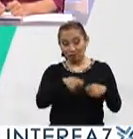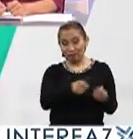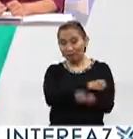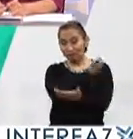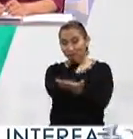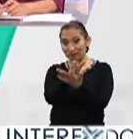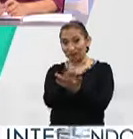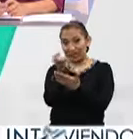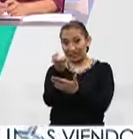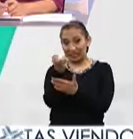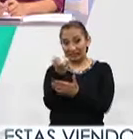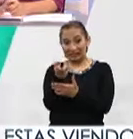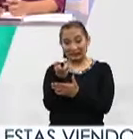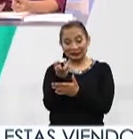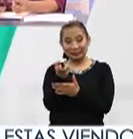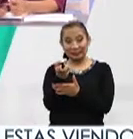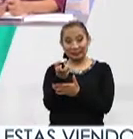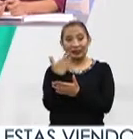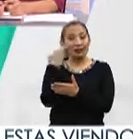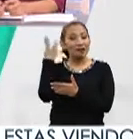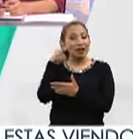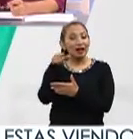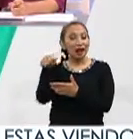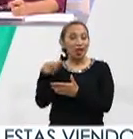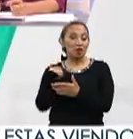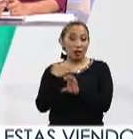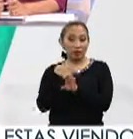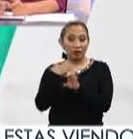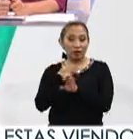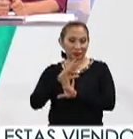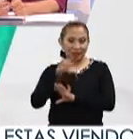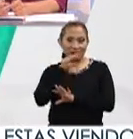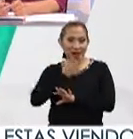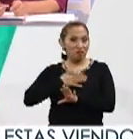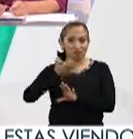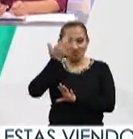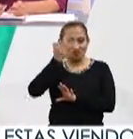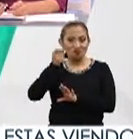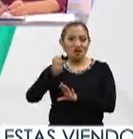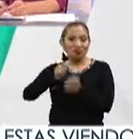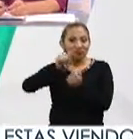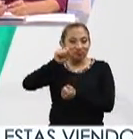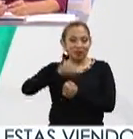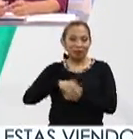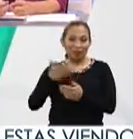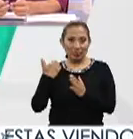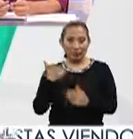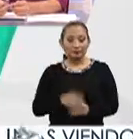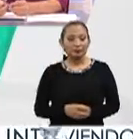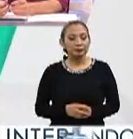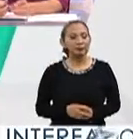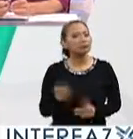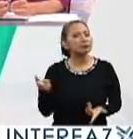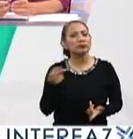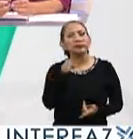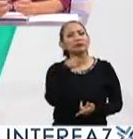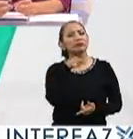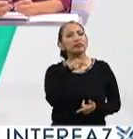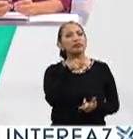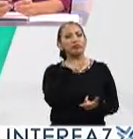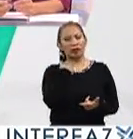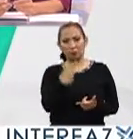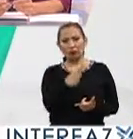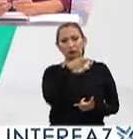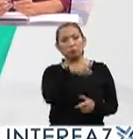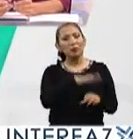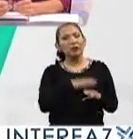oportunidad de hacer este viaje hacia un estado, ya nos comentabas, que no conocías antes. ¿Qué fue